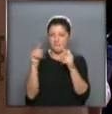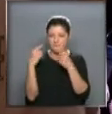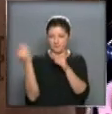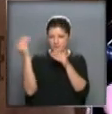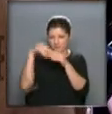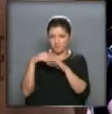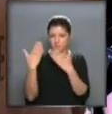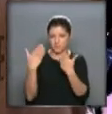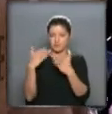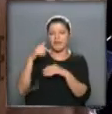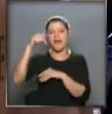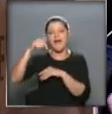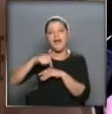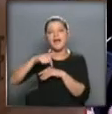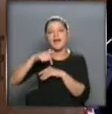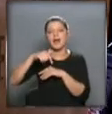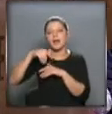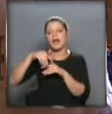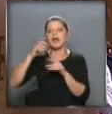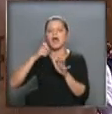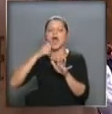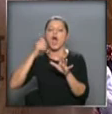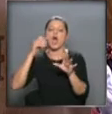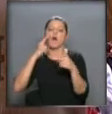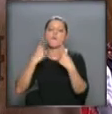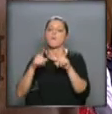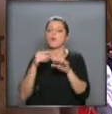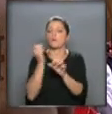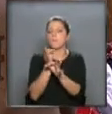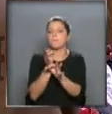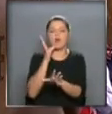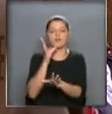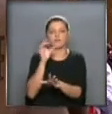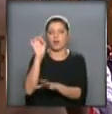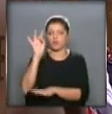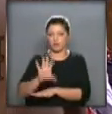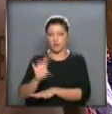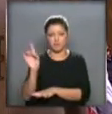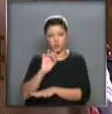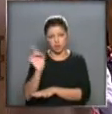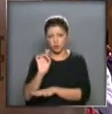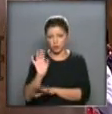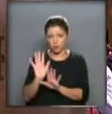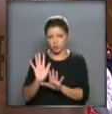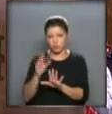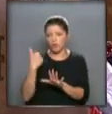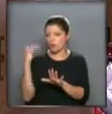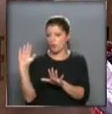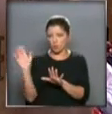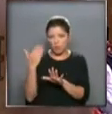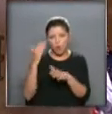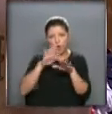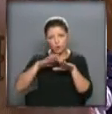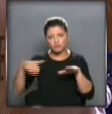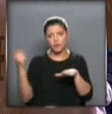darse cuenta que acá no buscamos la élite como músicos, más allá de que estamos sacando realmente músicos muy buenos, sino darle la posibilidad de que